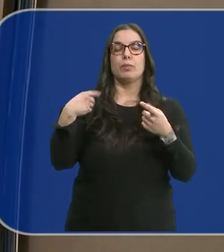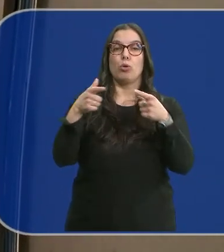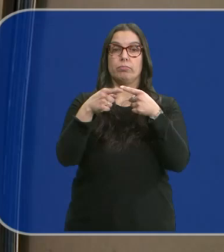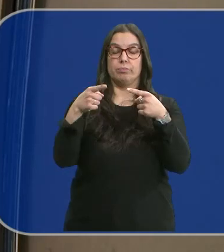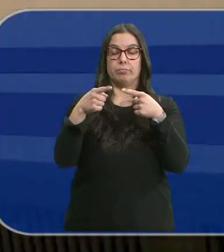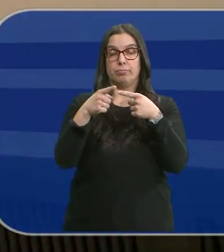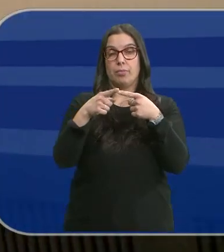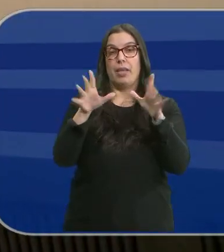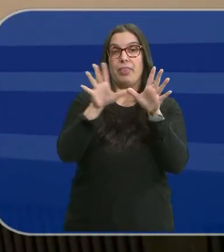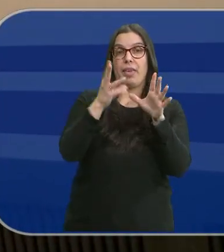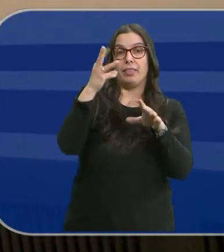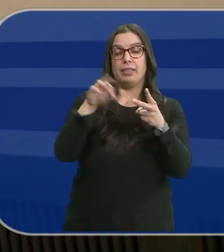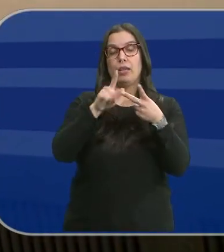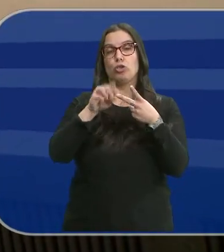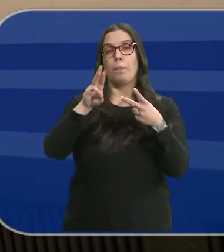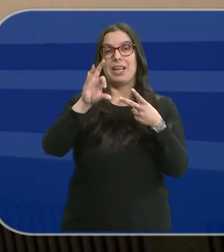y al llamado pase vía.